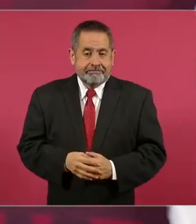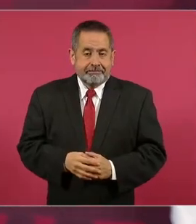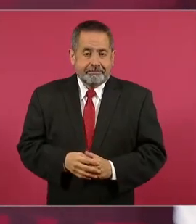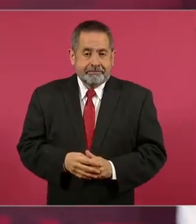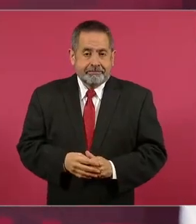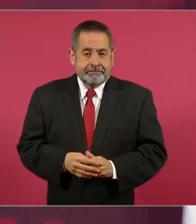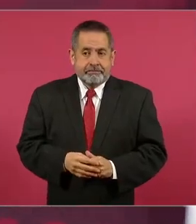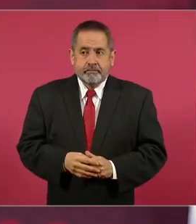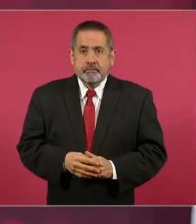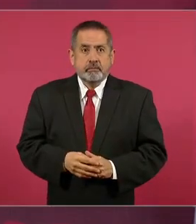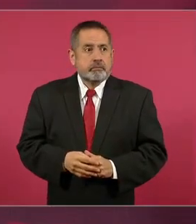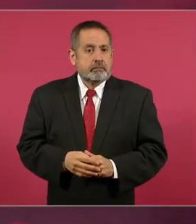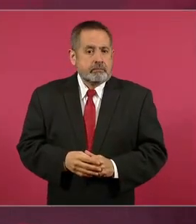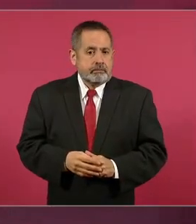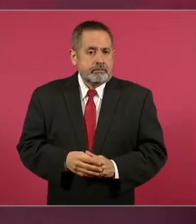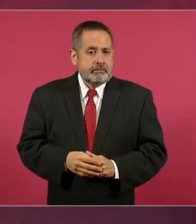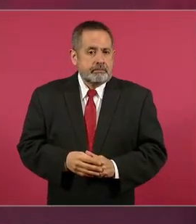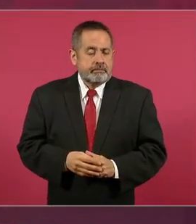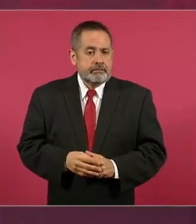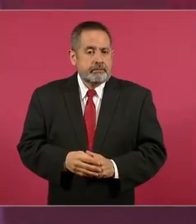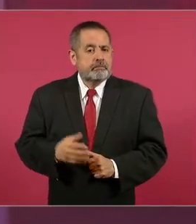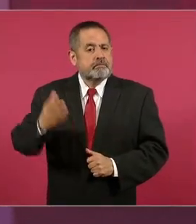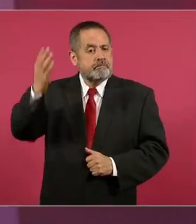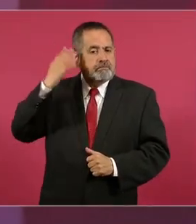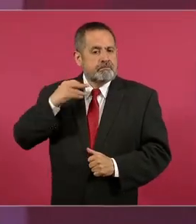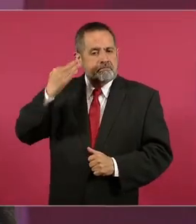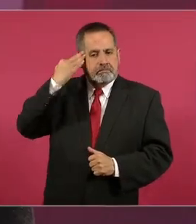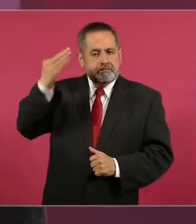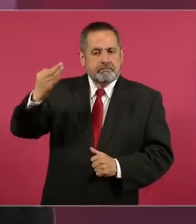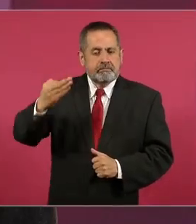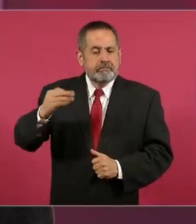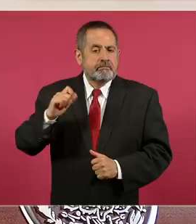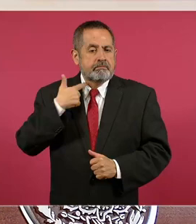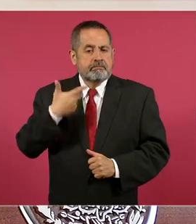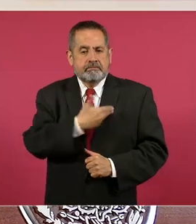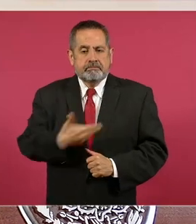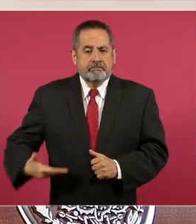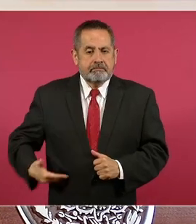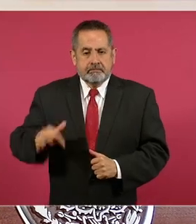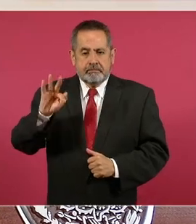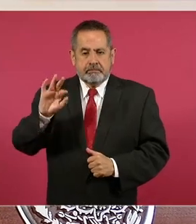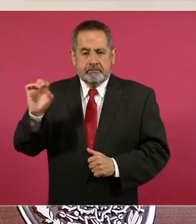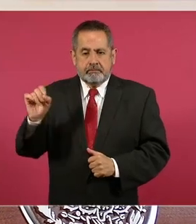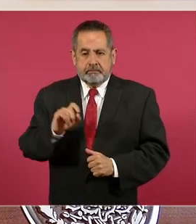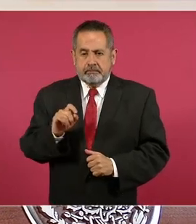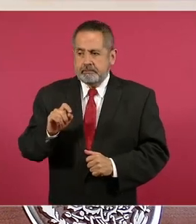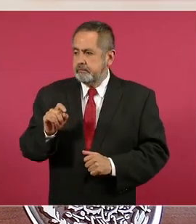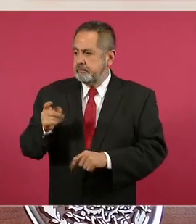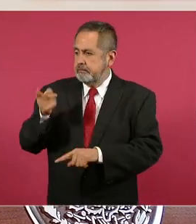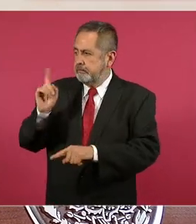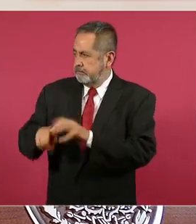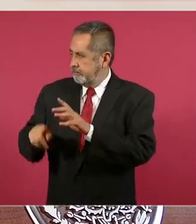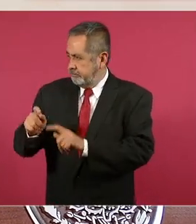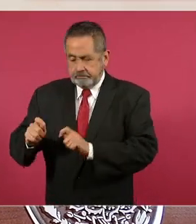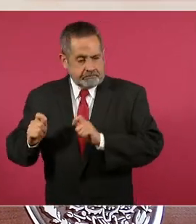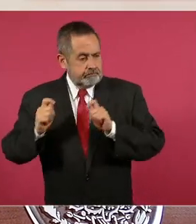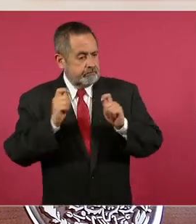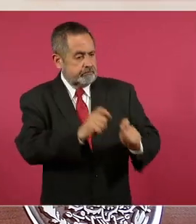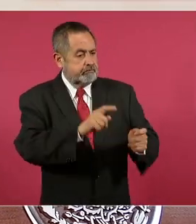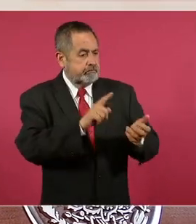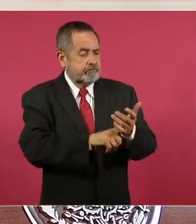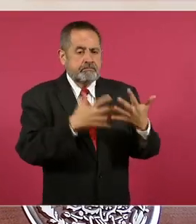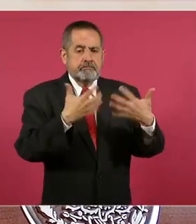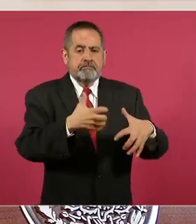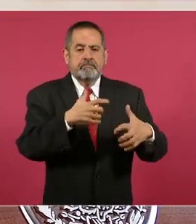durante el gobierno de Fox se privatizó. Era una